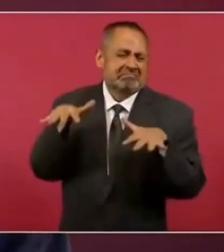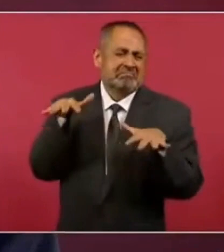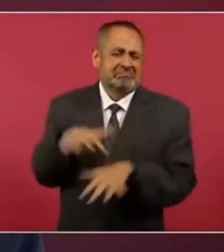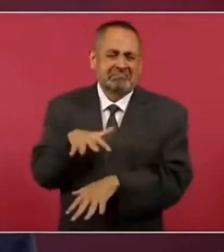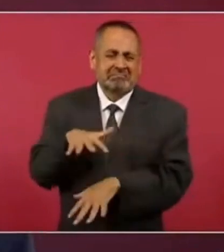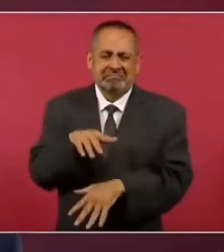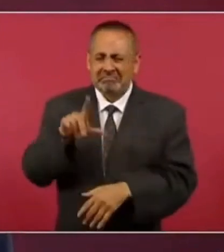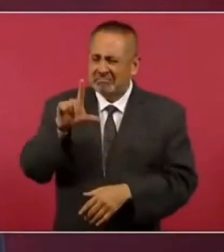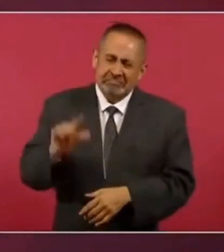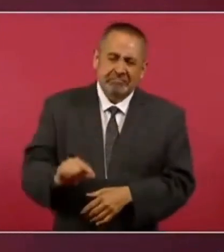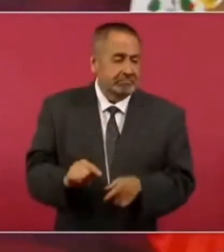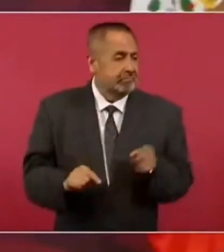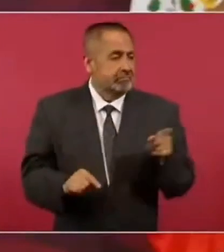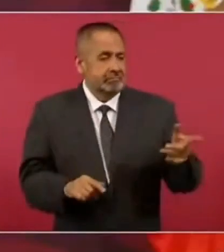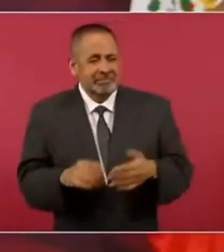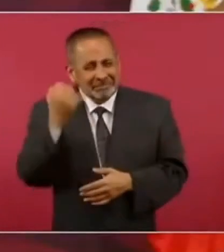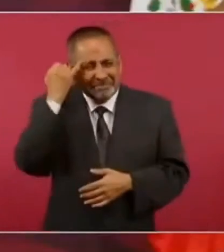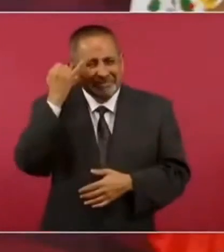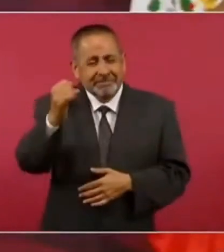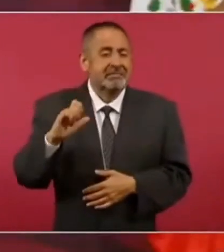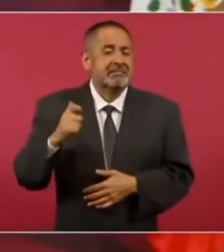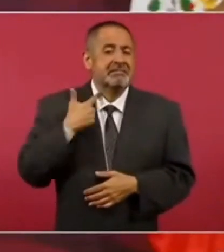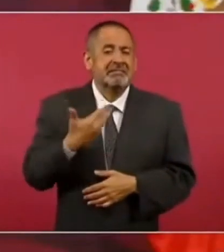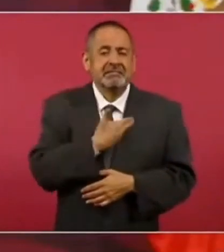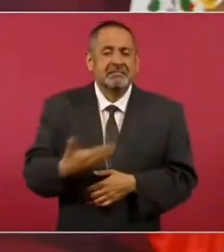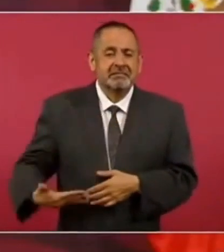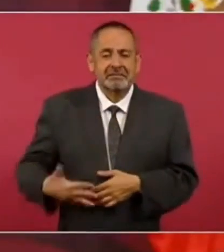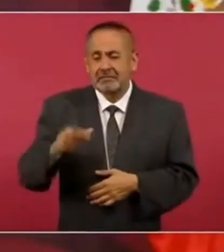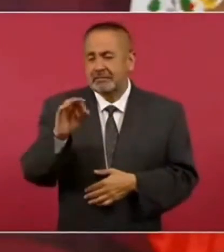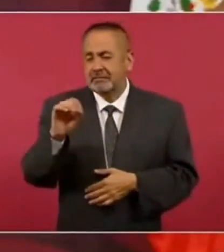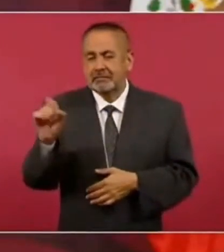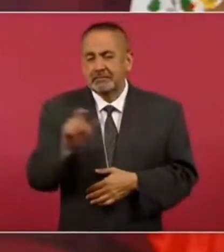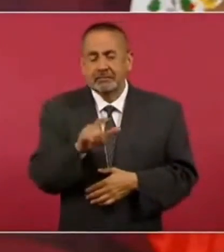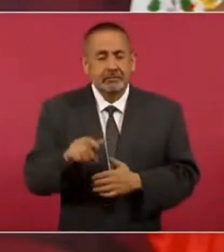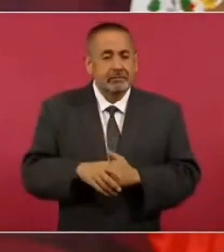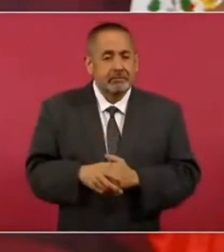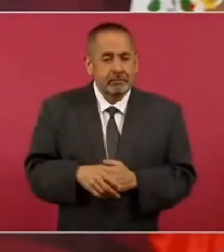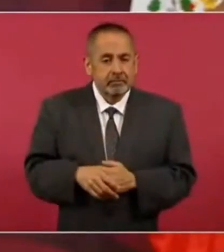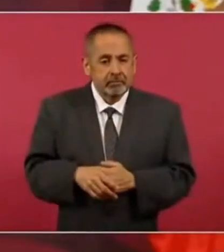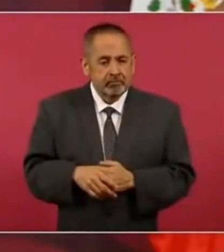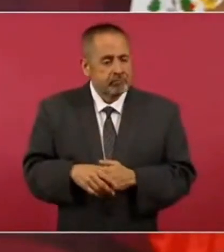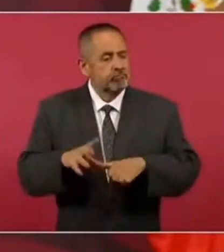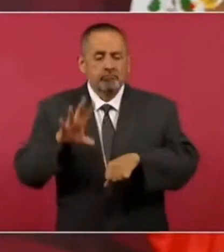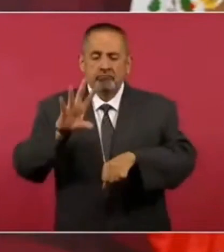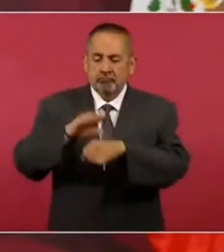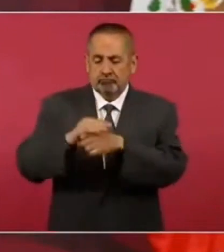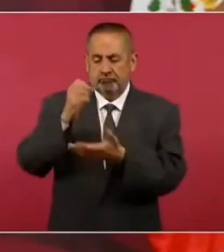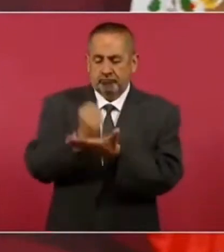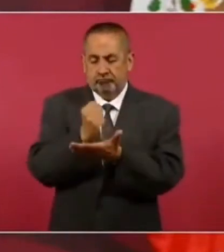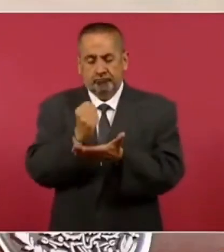imagínense les presente Fox este obteniendo permisos